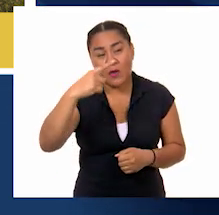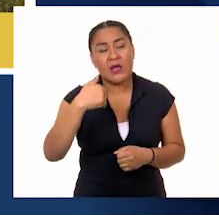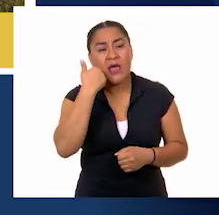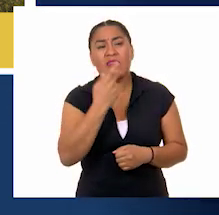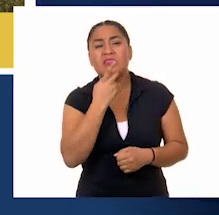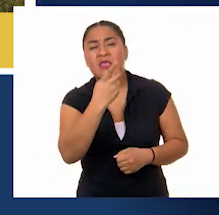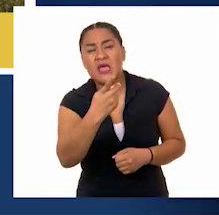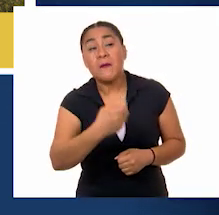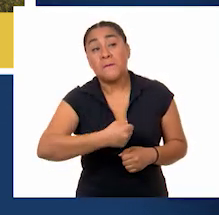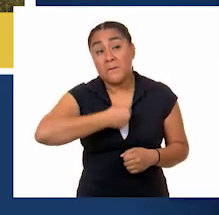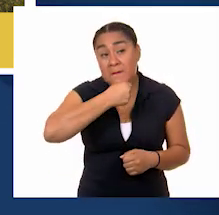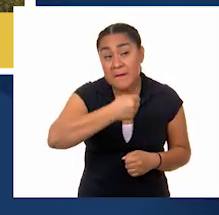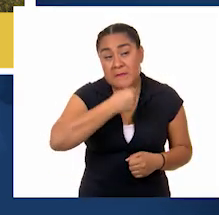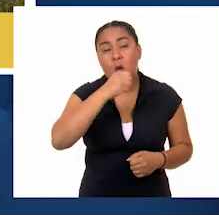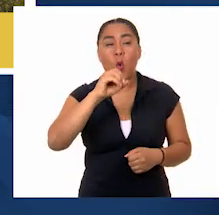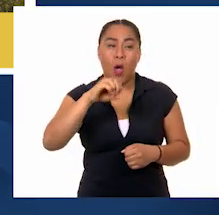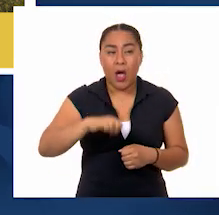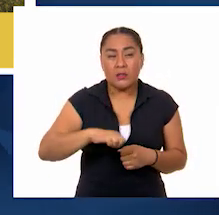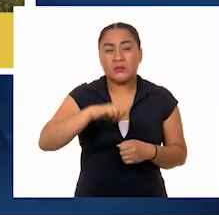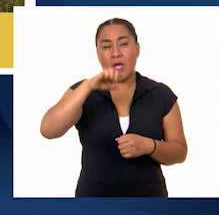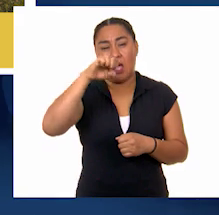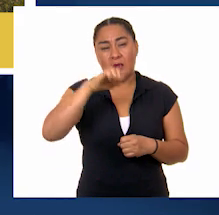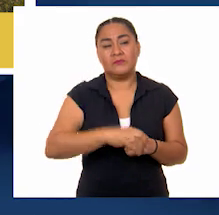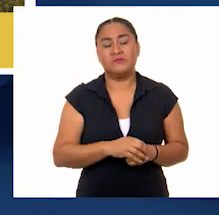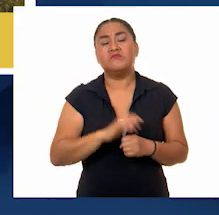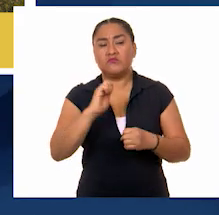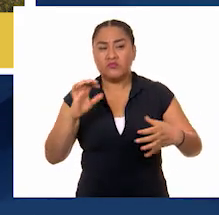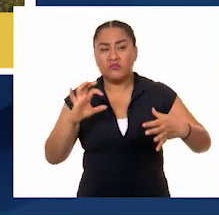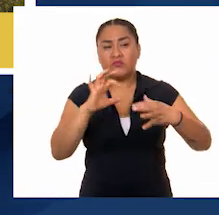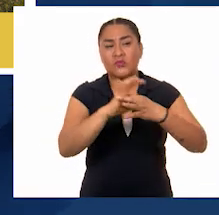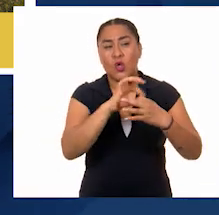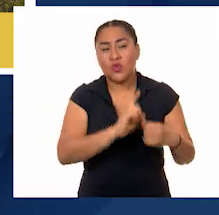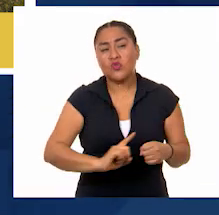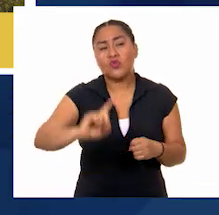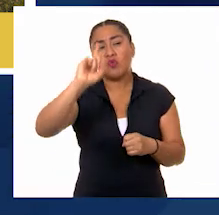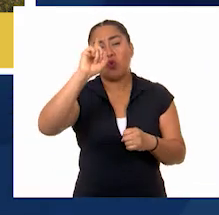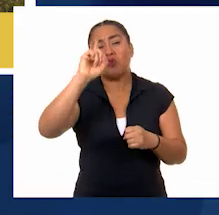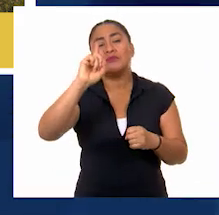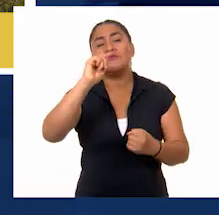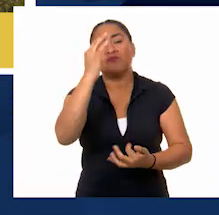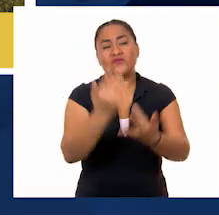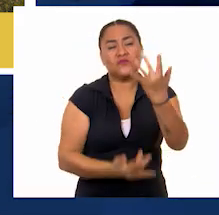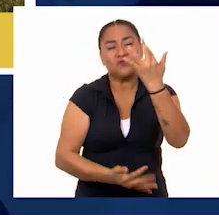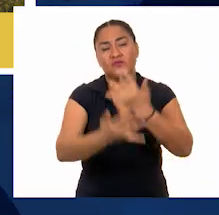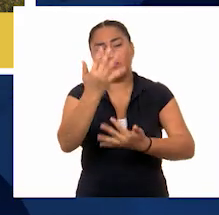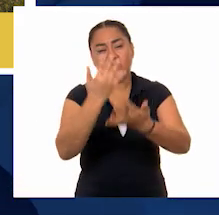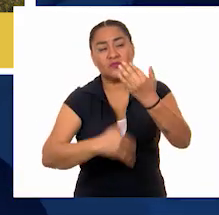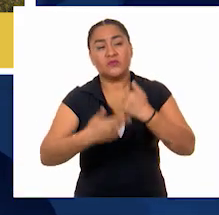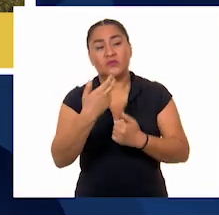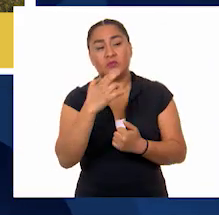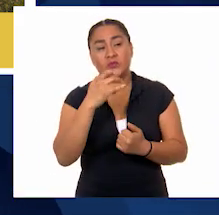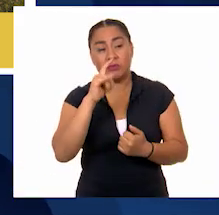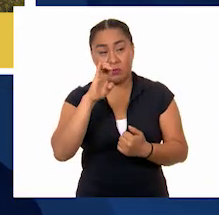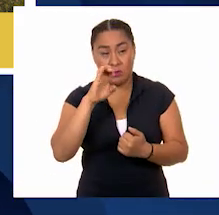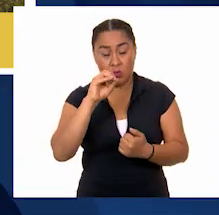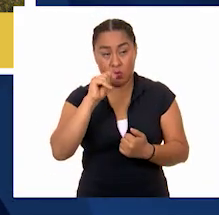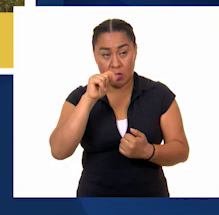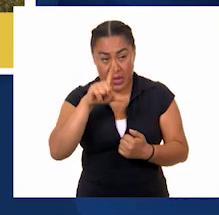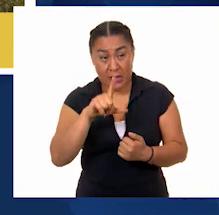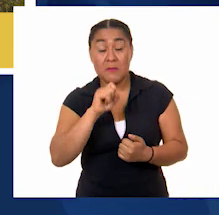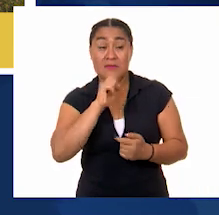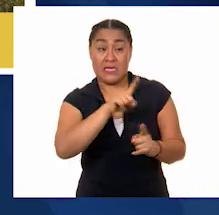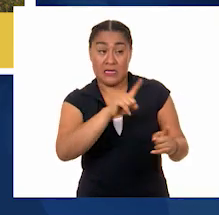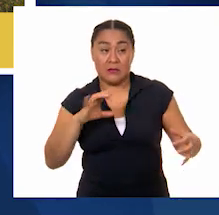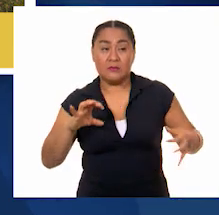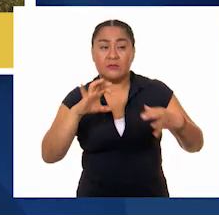anciano y está ligada al dios del fuego ancestral Huehueteotl, A su vez, este dios viejo está